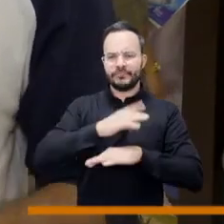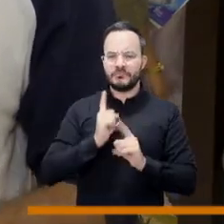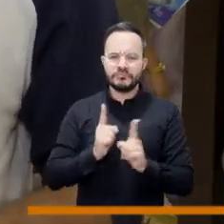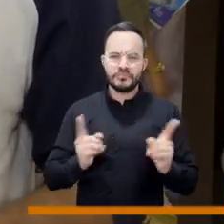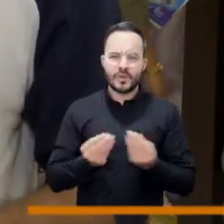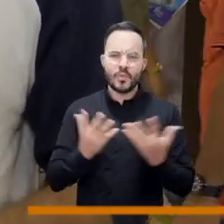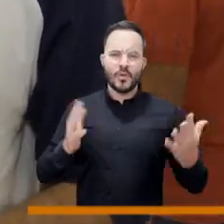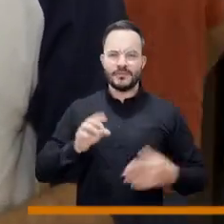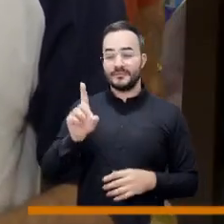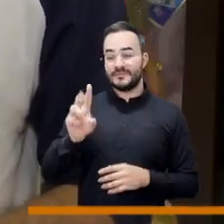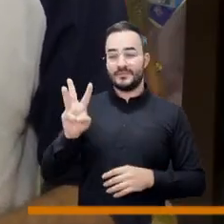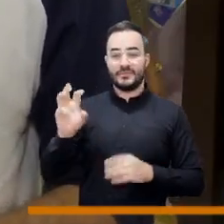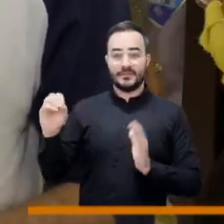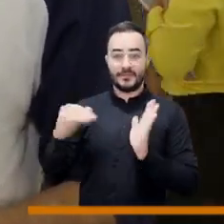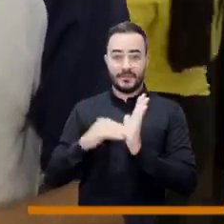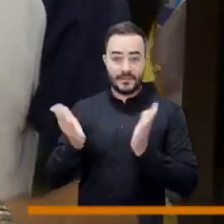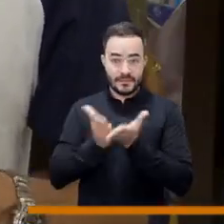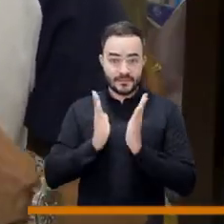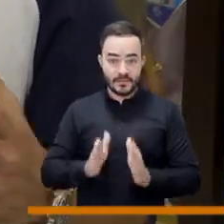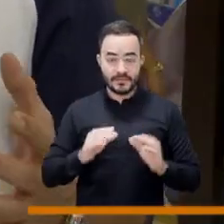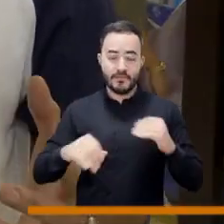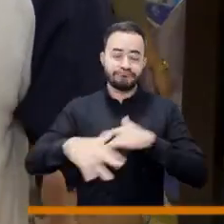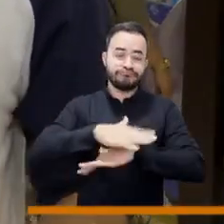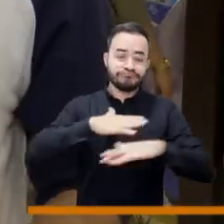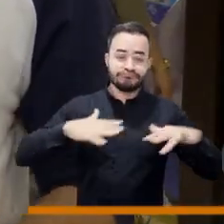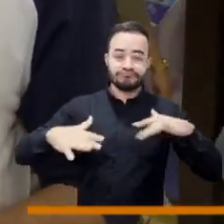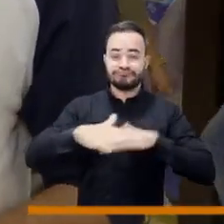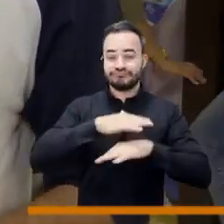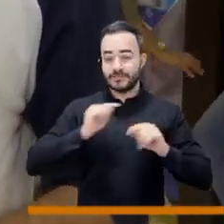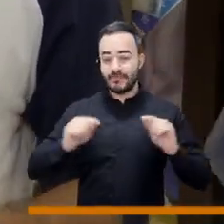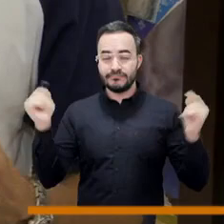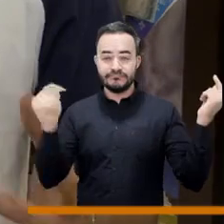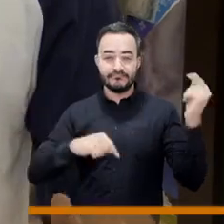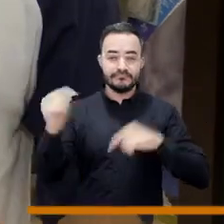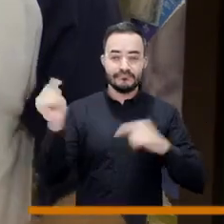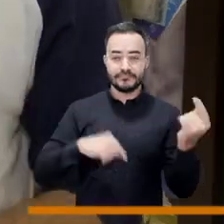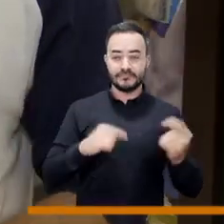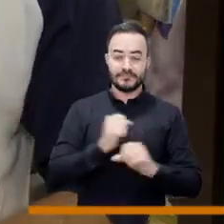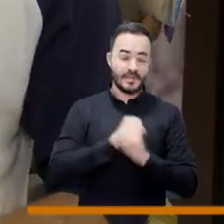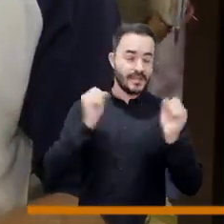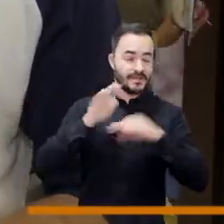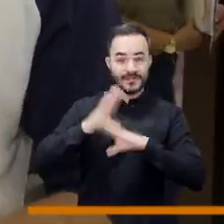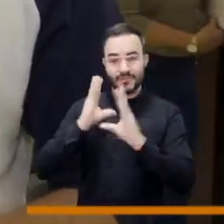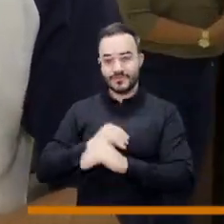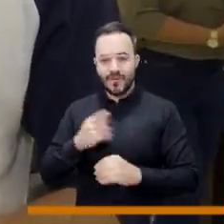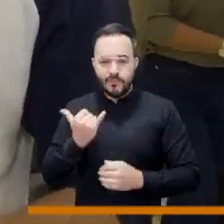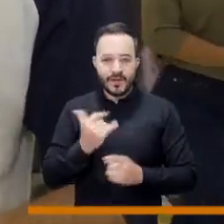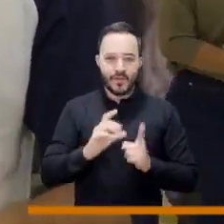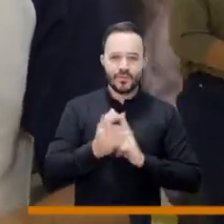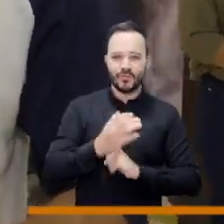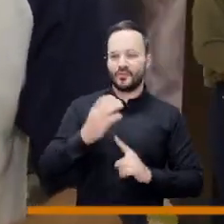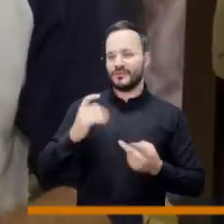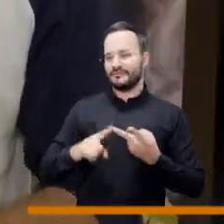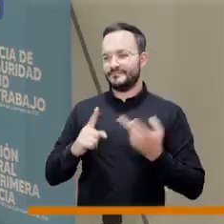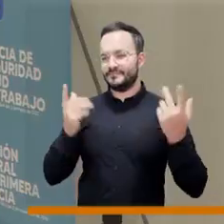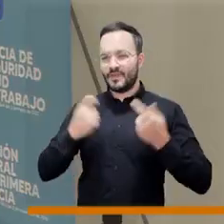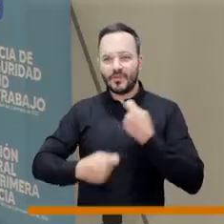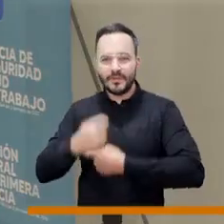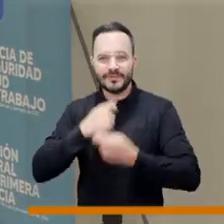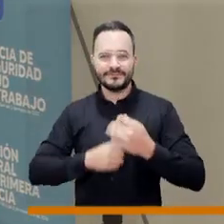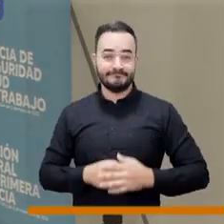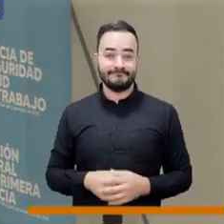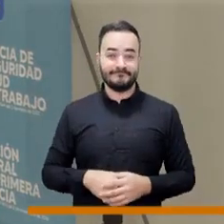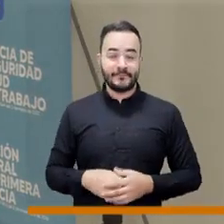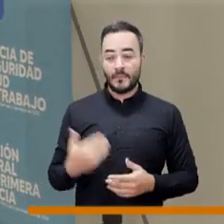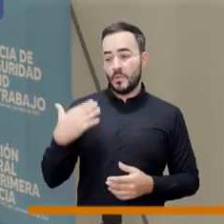de 130.000 estudiantes. Es una comuna llena de vida, llena de juventud, pero también llena de cultura y de comercio.